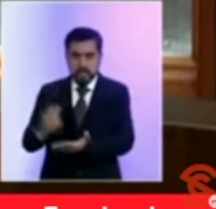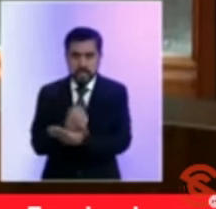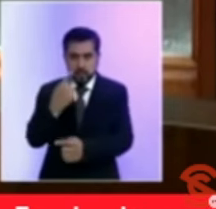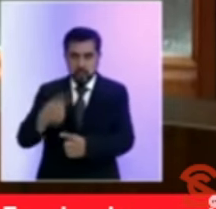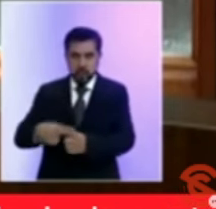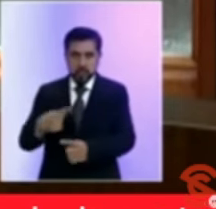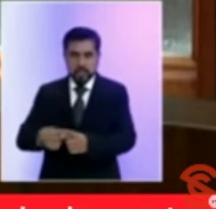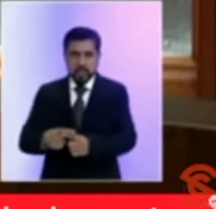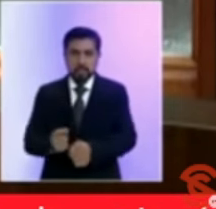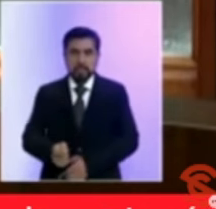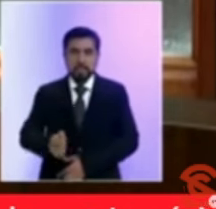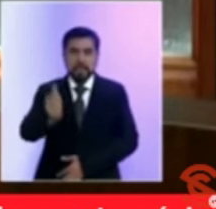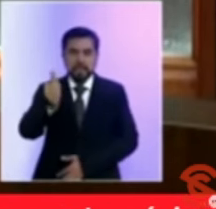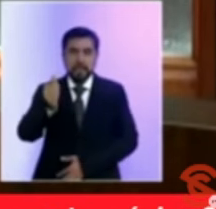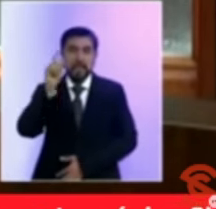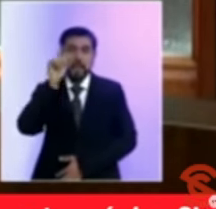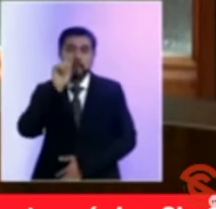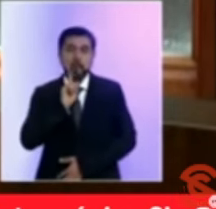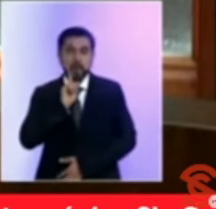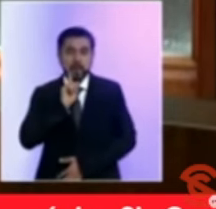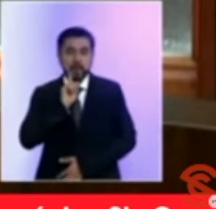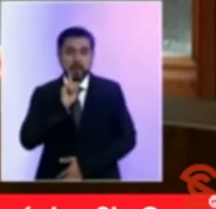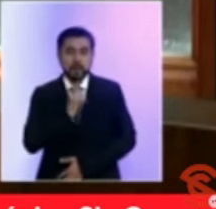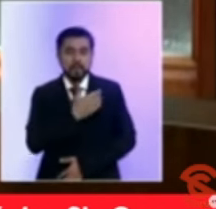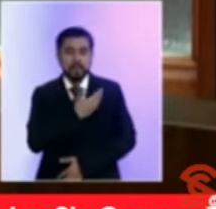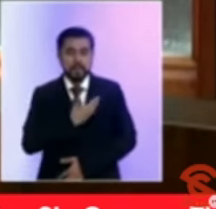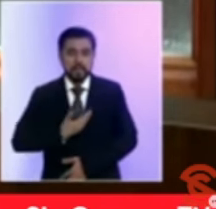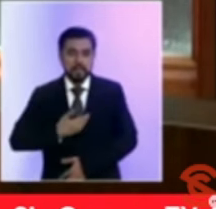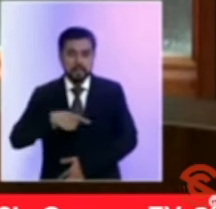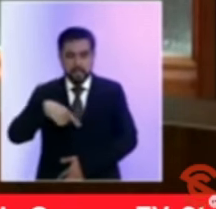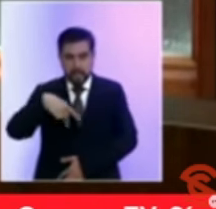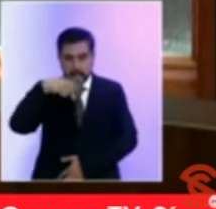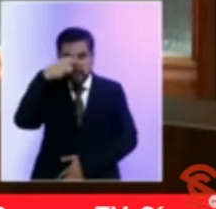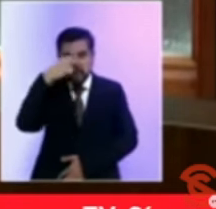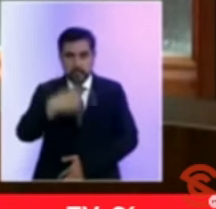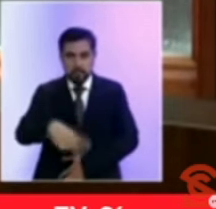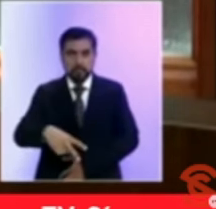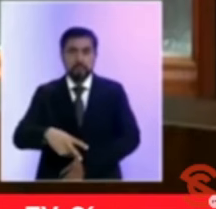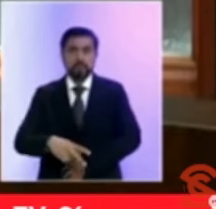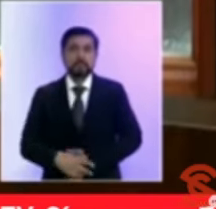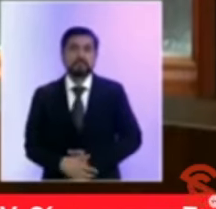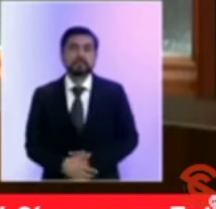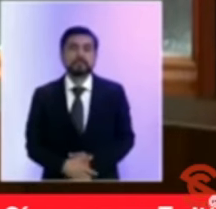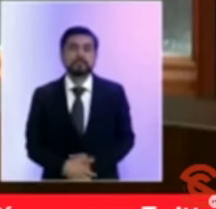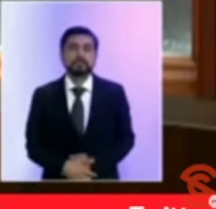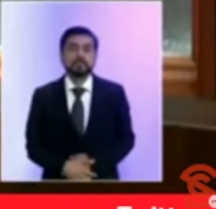primera mujer en nuestro país en asumir esa